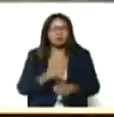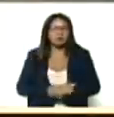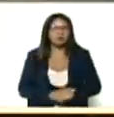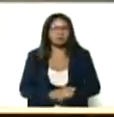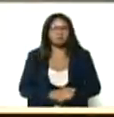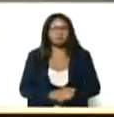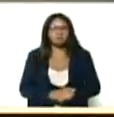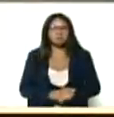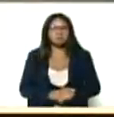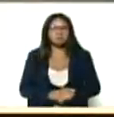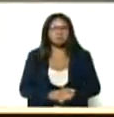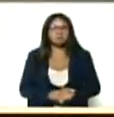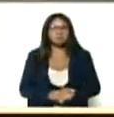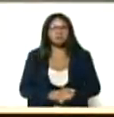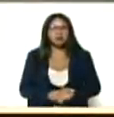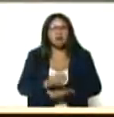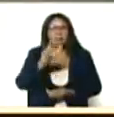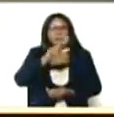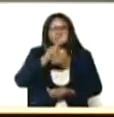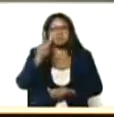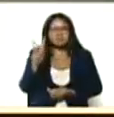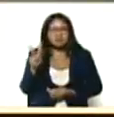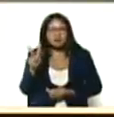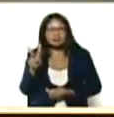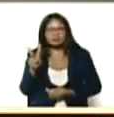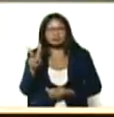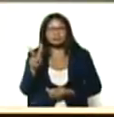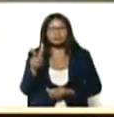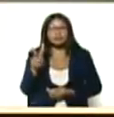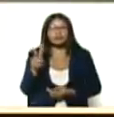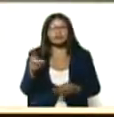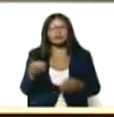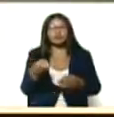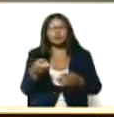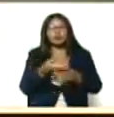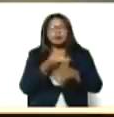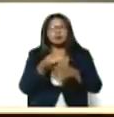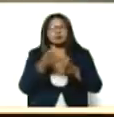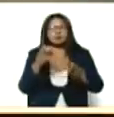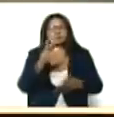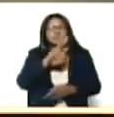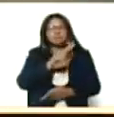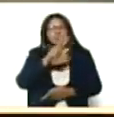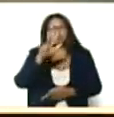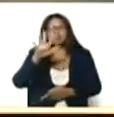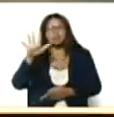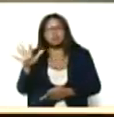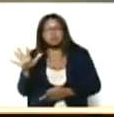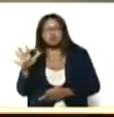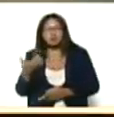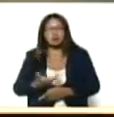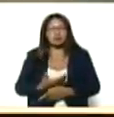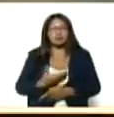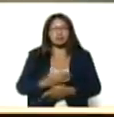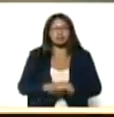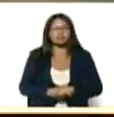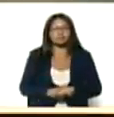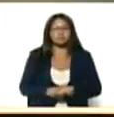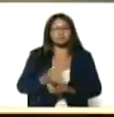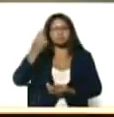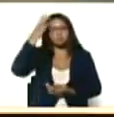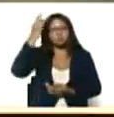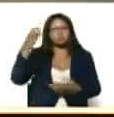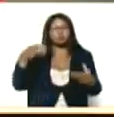candidatas a las 23 gobernaciones, a las 335 alcaldías y a los consejos